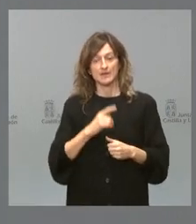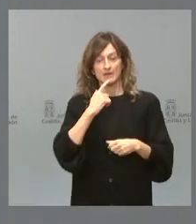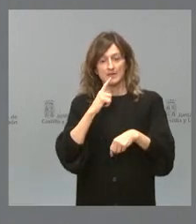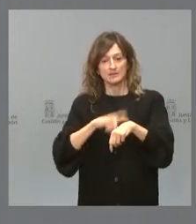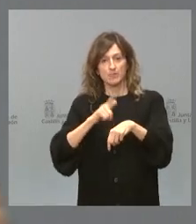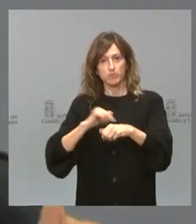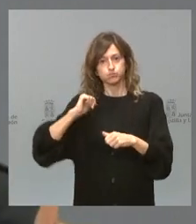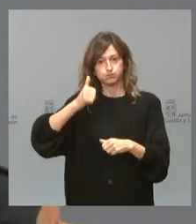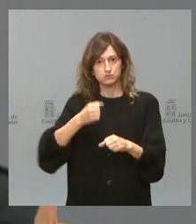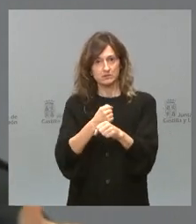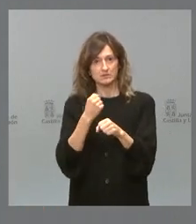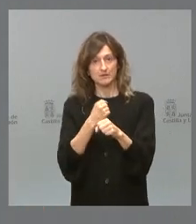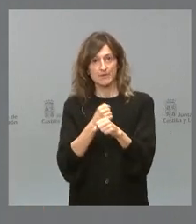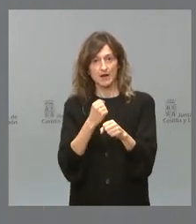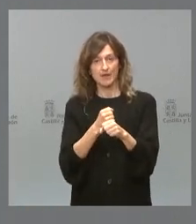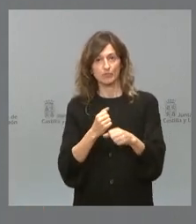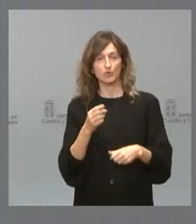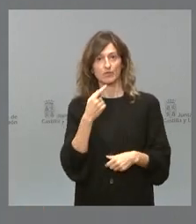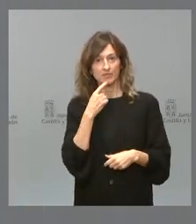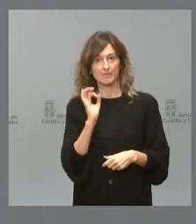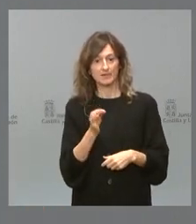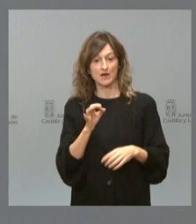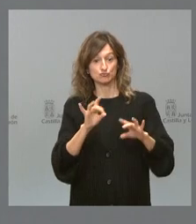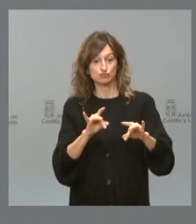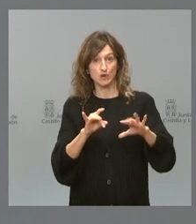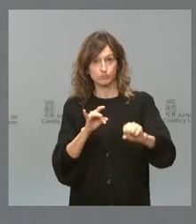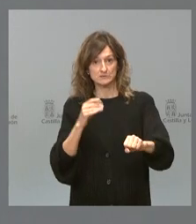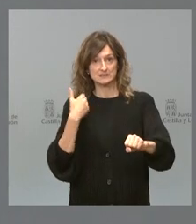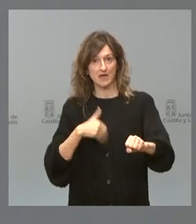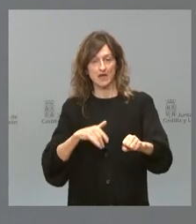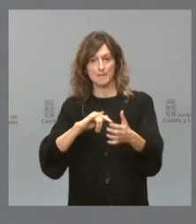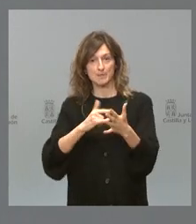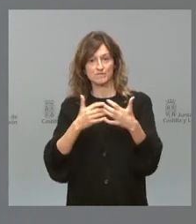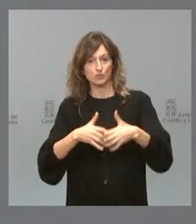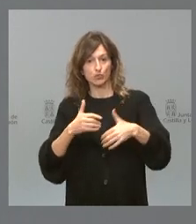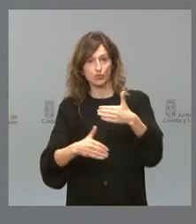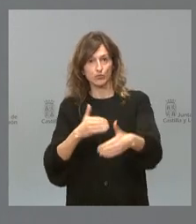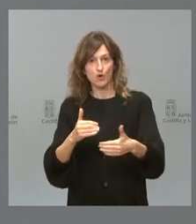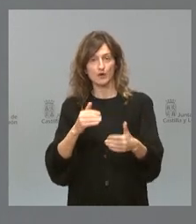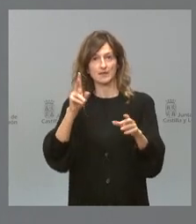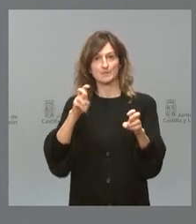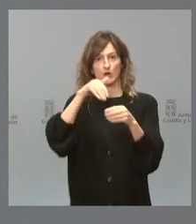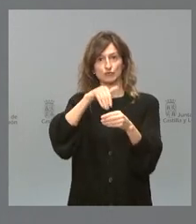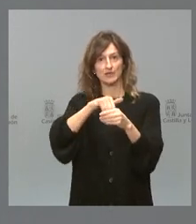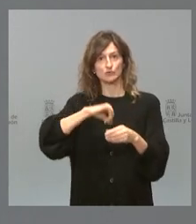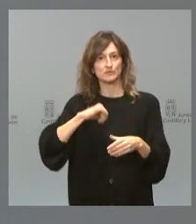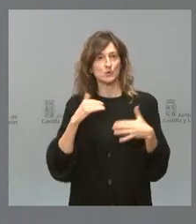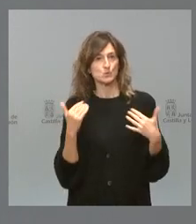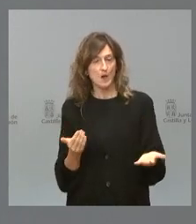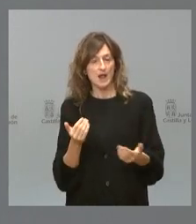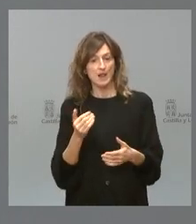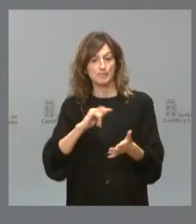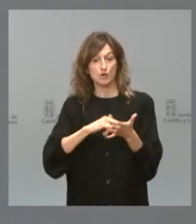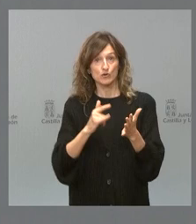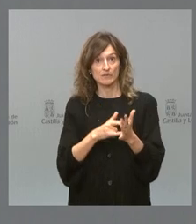trabajando en él ese tiempo nos ha permitido disponer de suelo disponer de plan funcional disponer de todo el contenido en un hospital disponer del